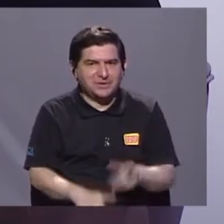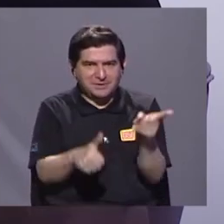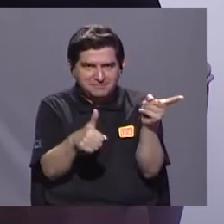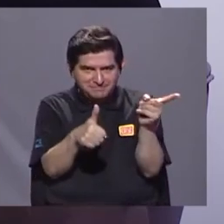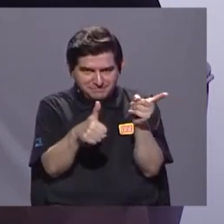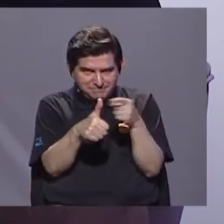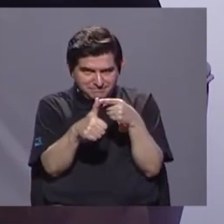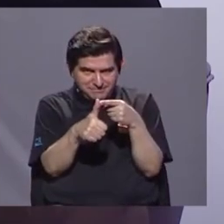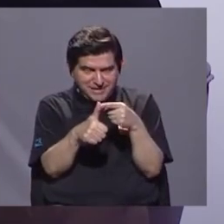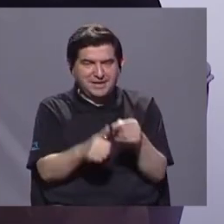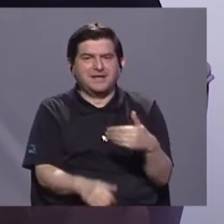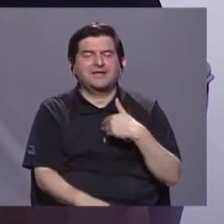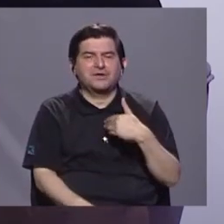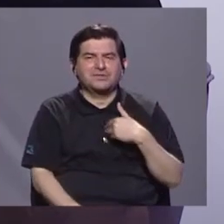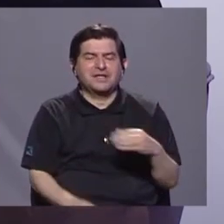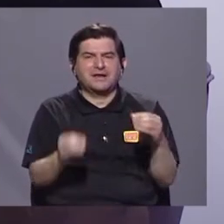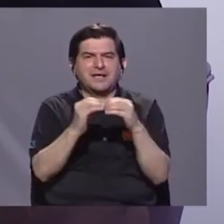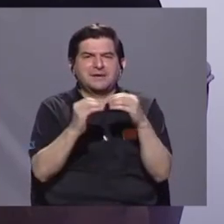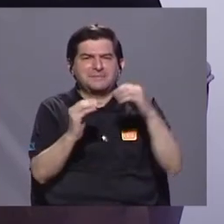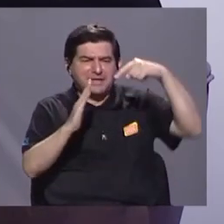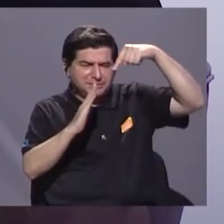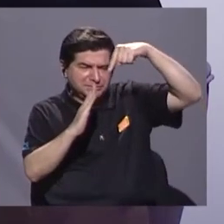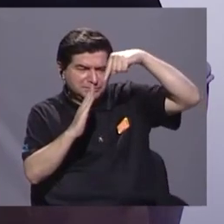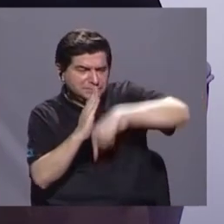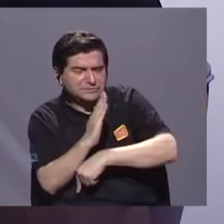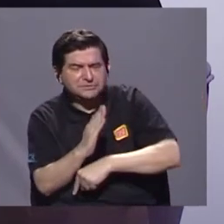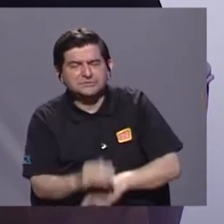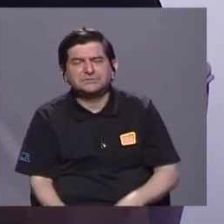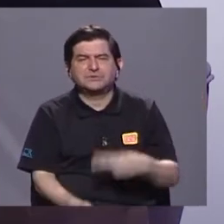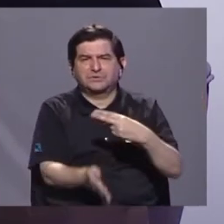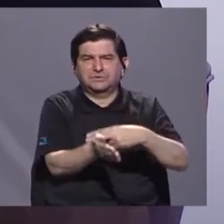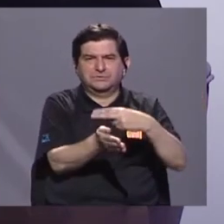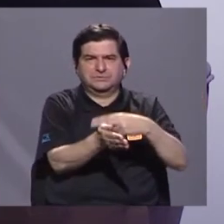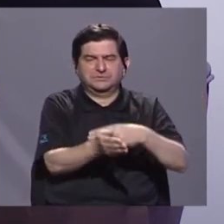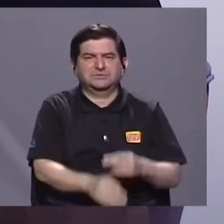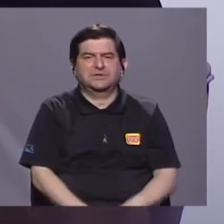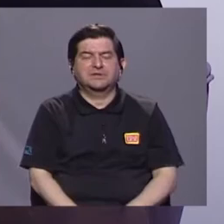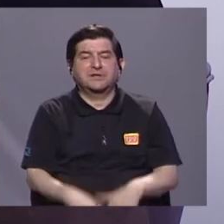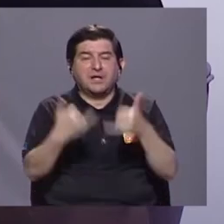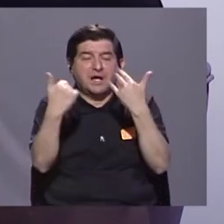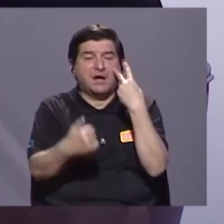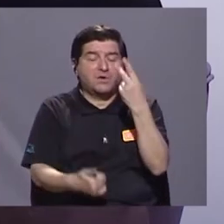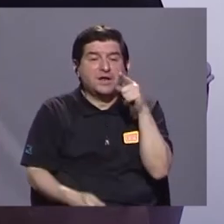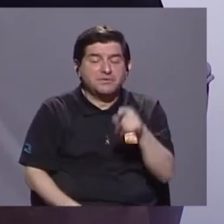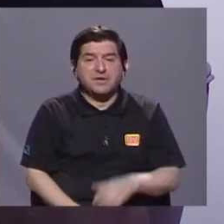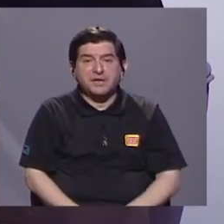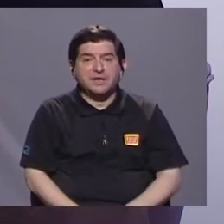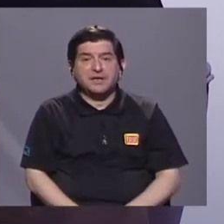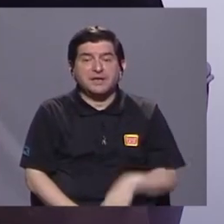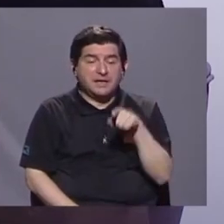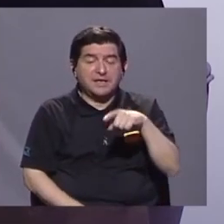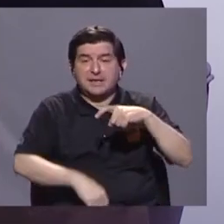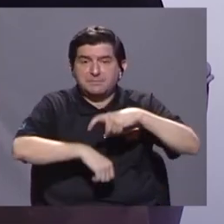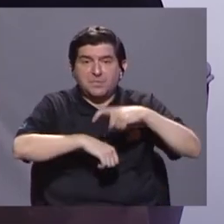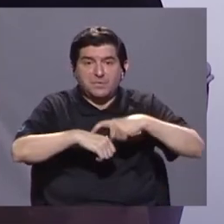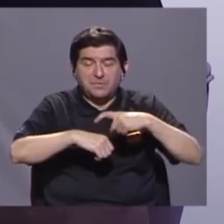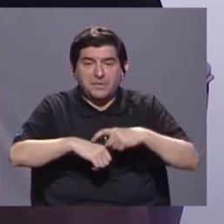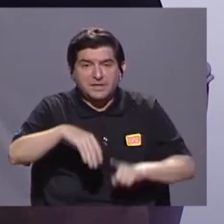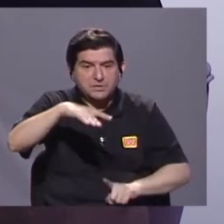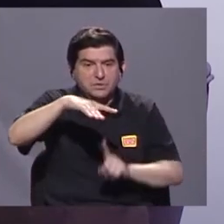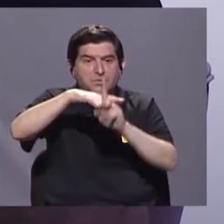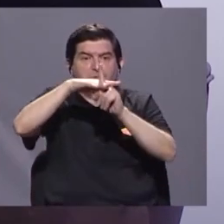que va a tener una mayor severidad que va a tener el hospitalizados ahora vemos en este en esta bola que las